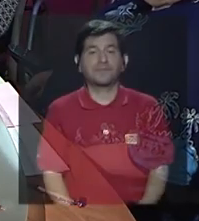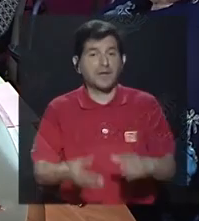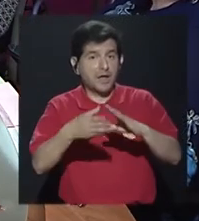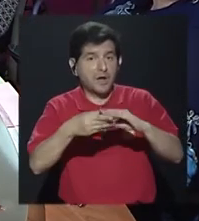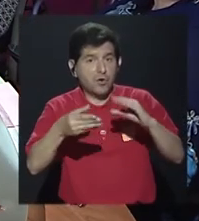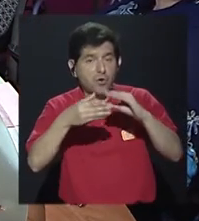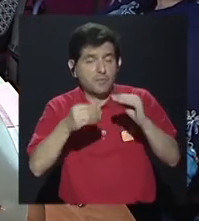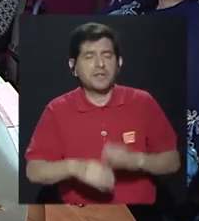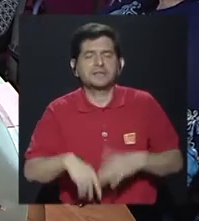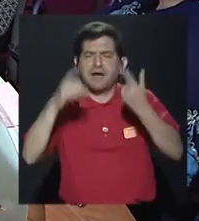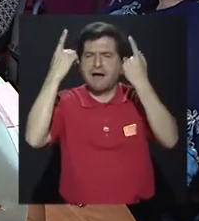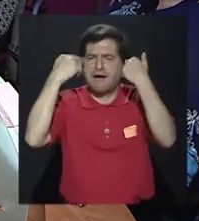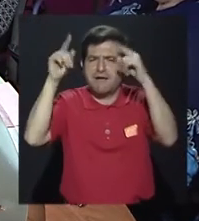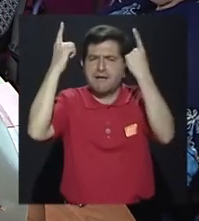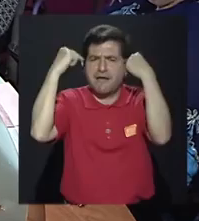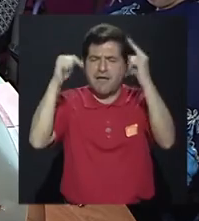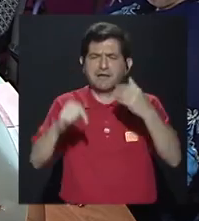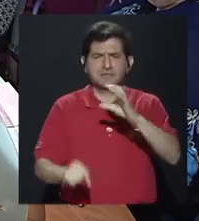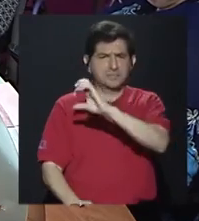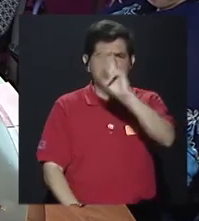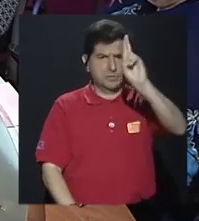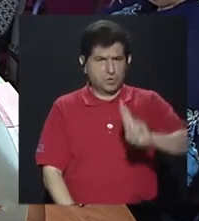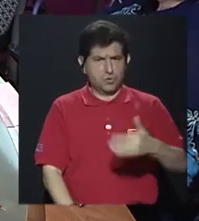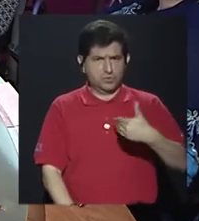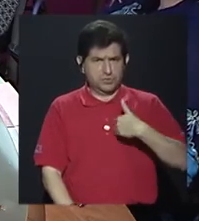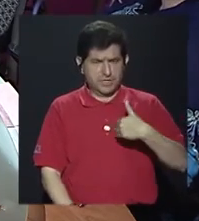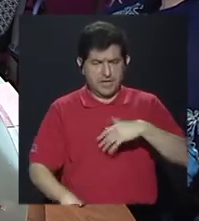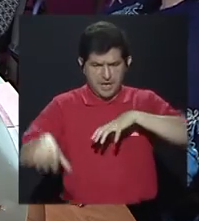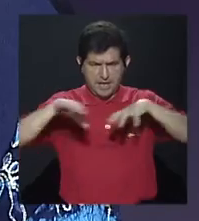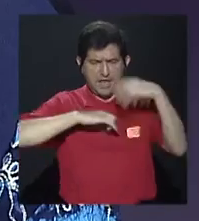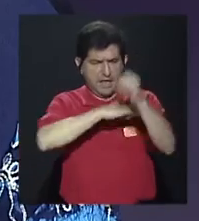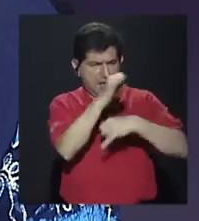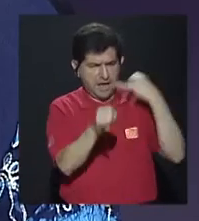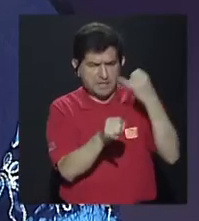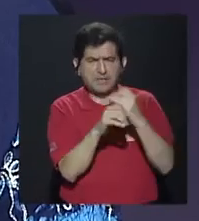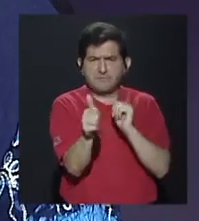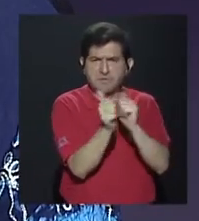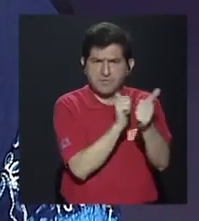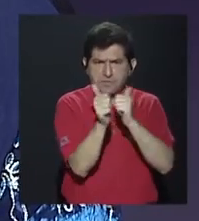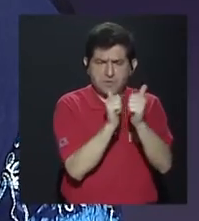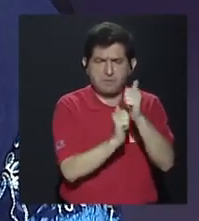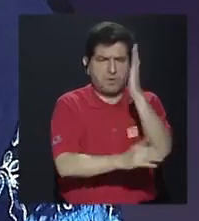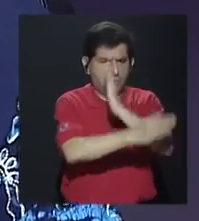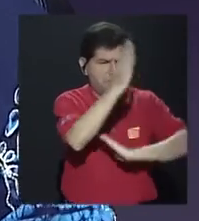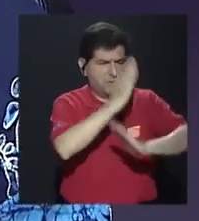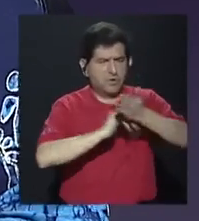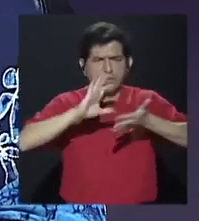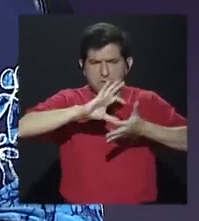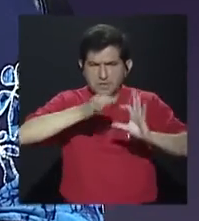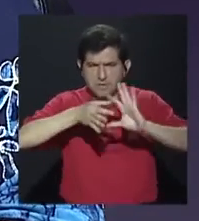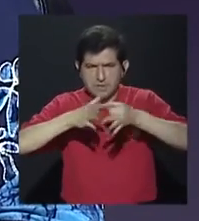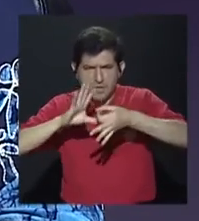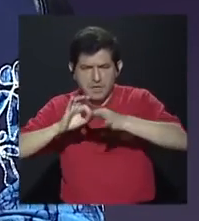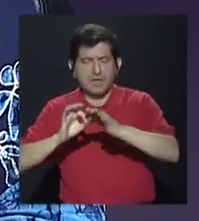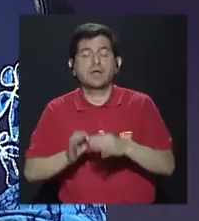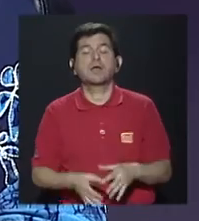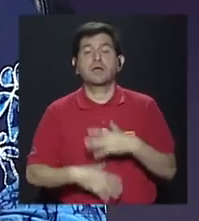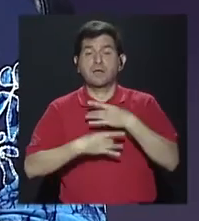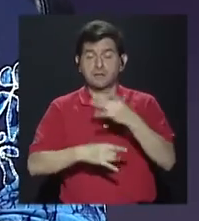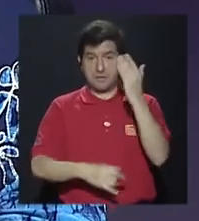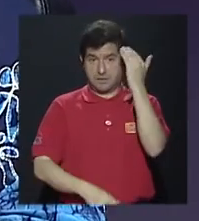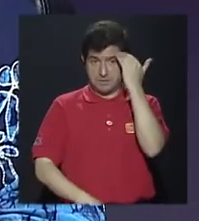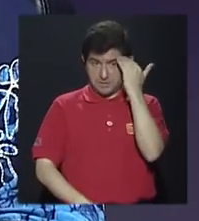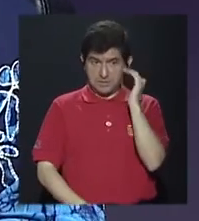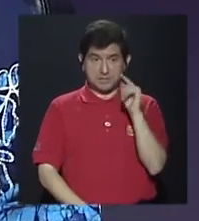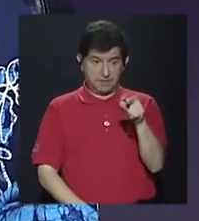Comentábamos de los logros que ha tenido Costa Rica en eventos internacionales de deporte paralímpico y es muy interesante saber que han